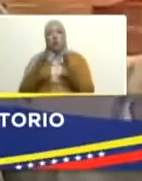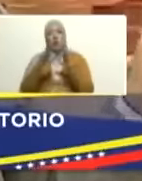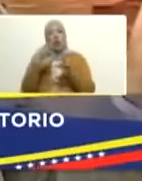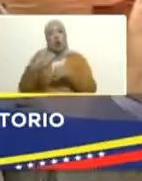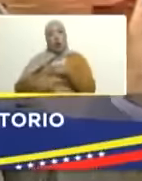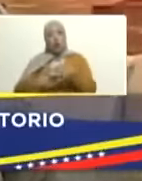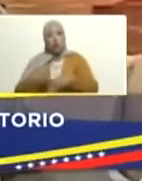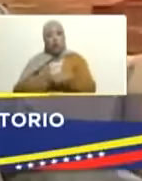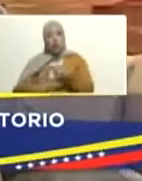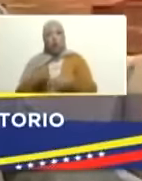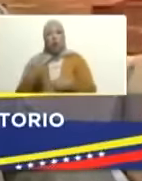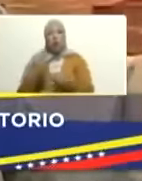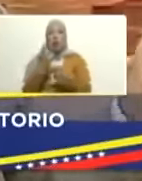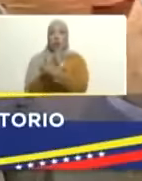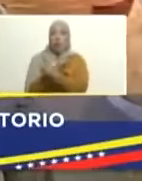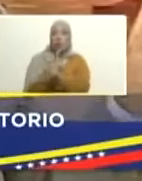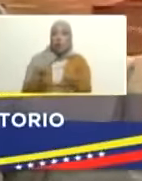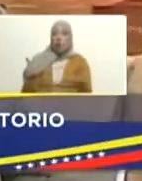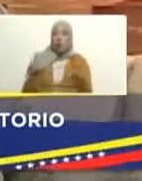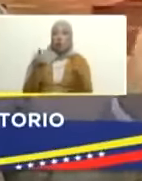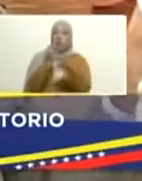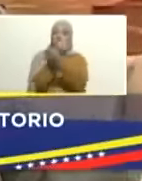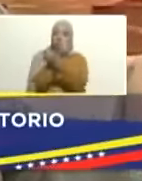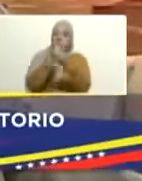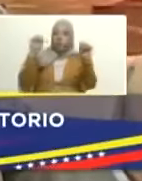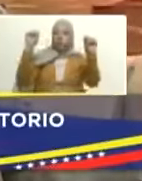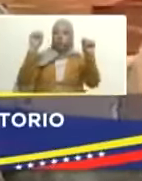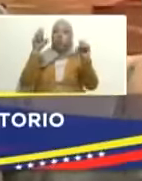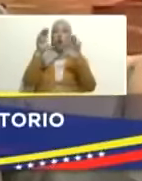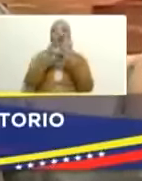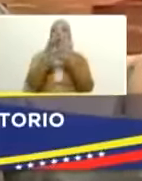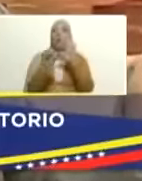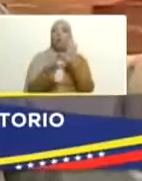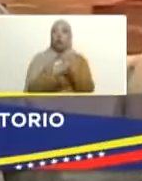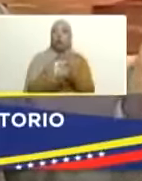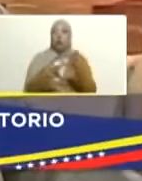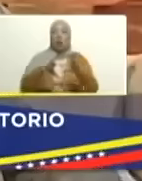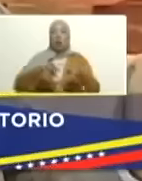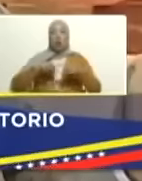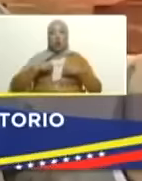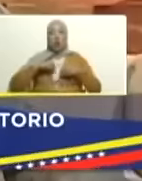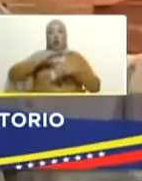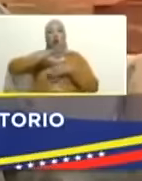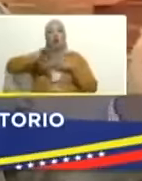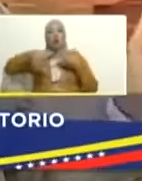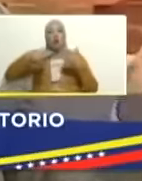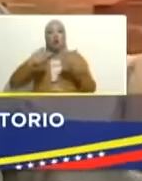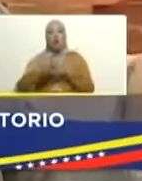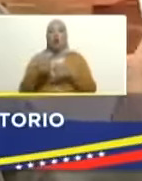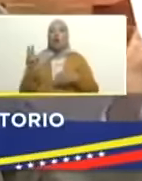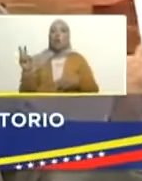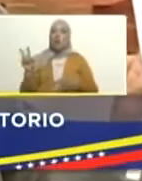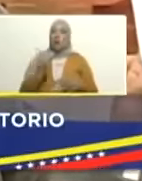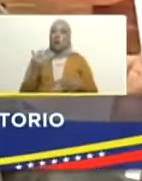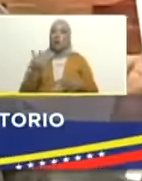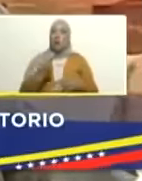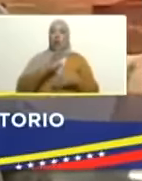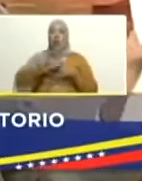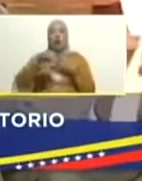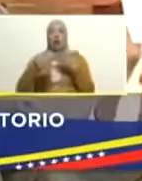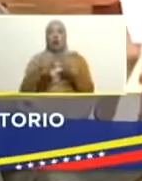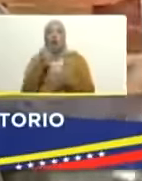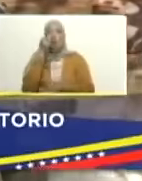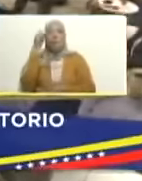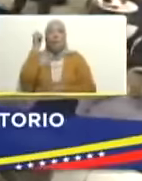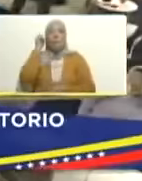de consolidar la democracia y que la Constitución al final fuera asumida por todos los venezolanos, por todas las venezolanas,